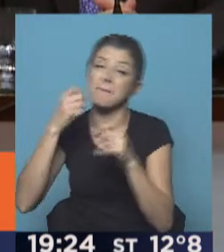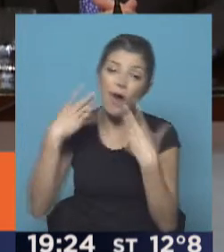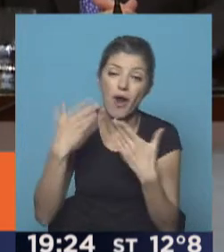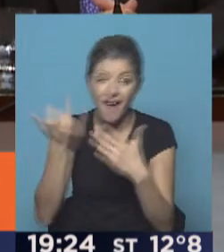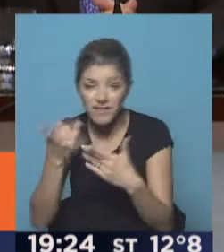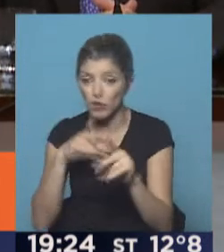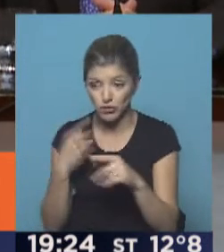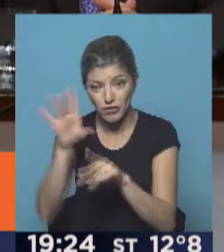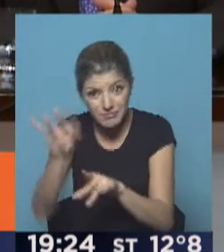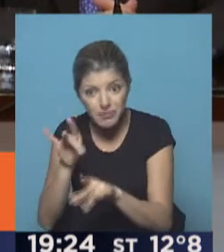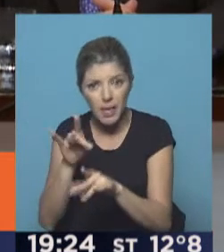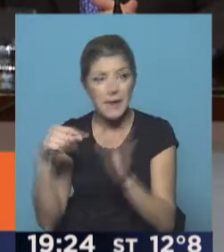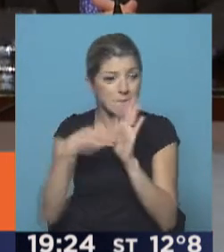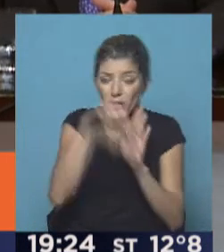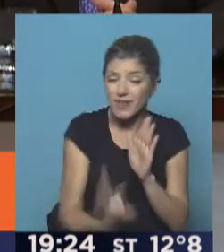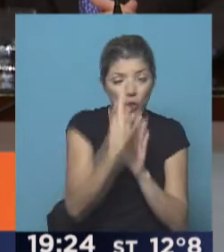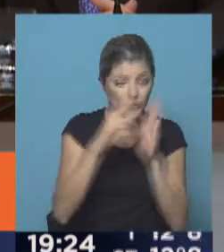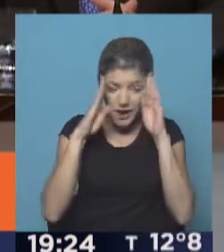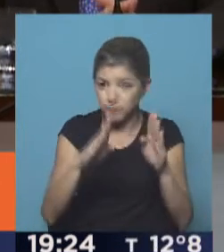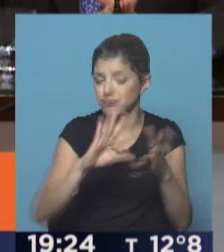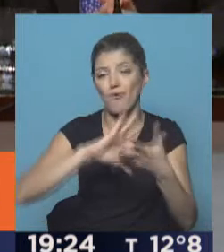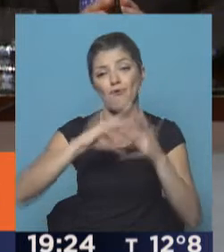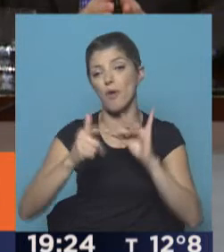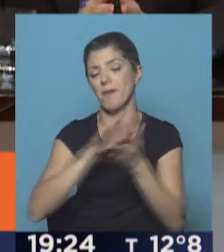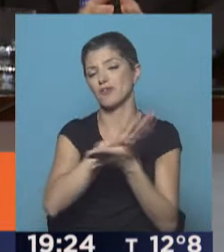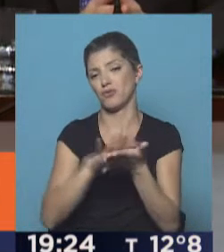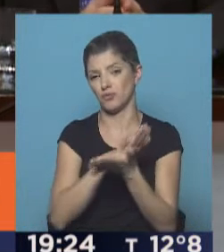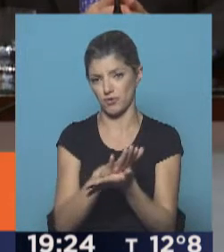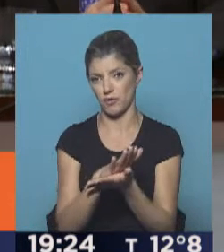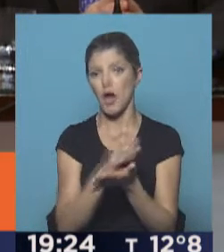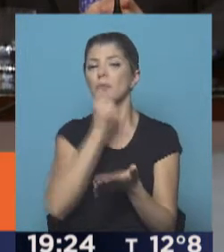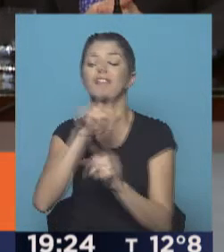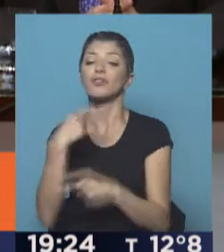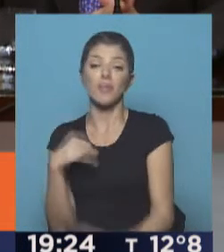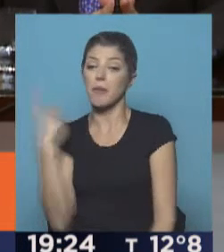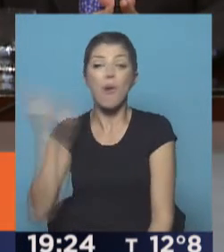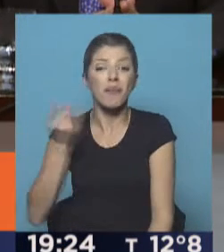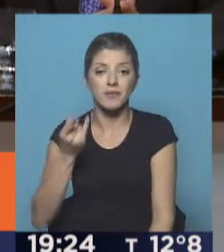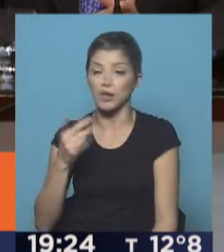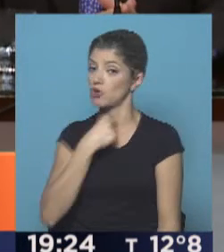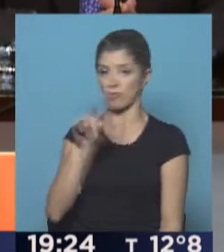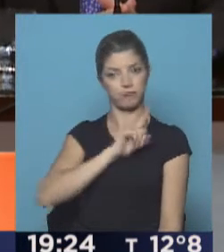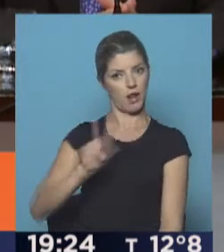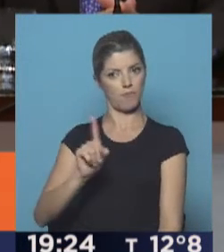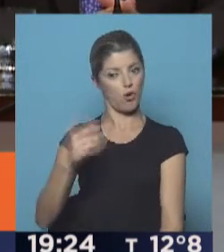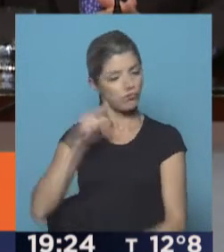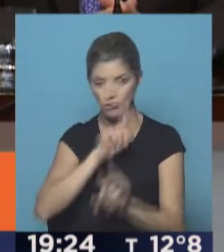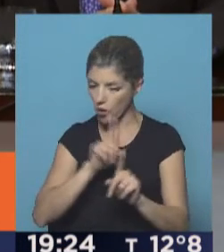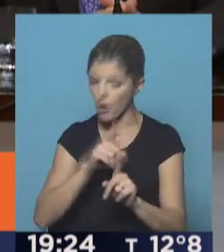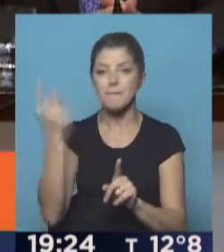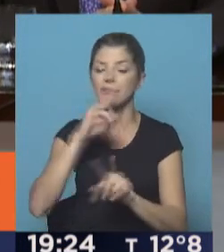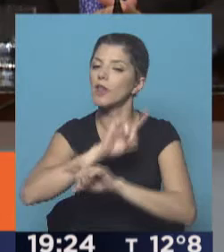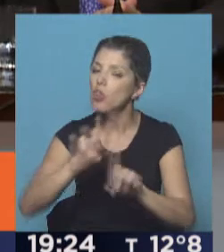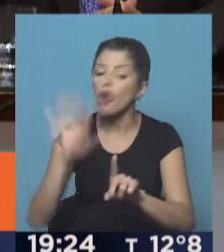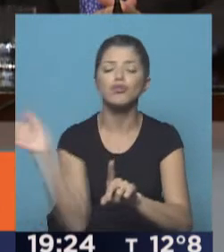otro camino alternativo sería mentirle a los argentinos y nosotros no estamos dispuestos a eso. Todos tenemos que ser conscientes que tenemos que